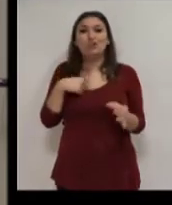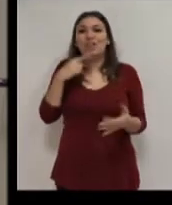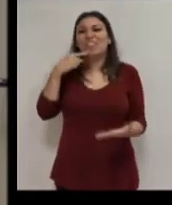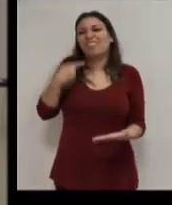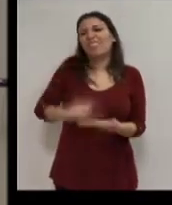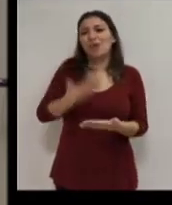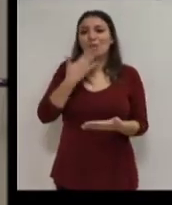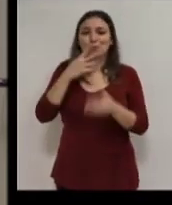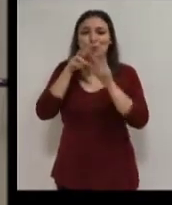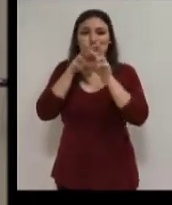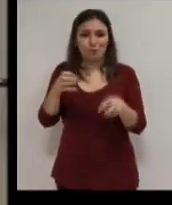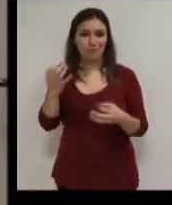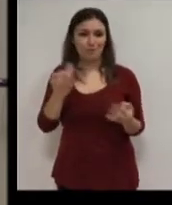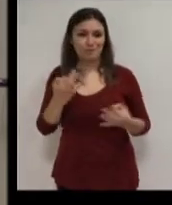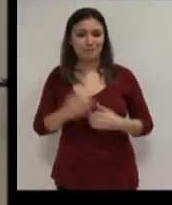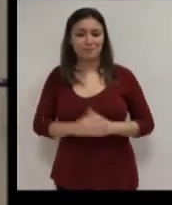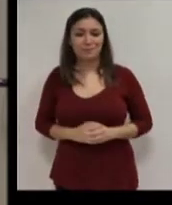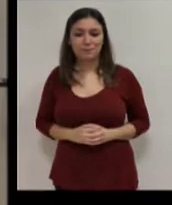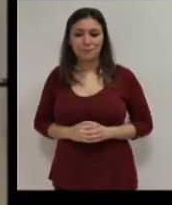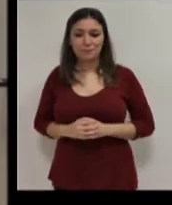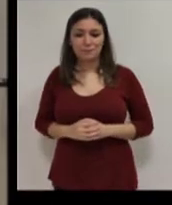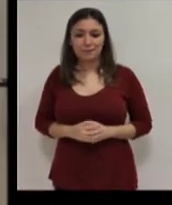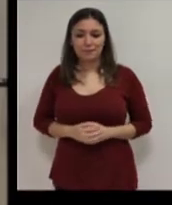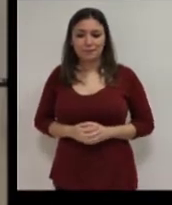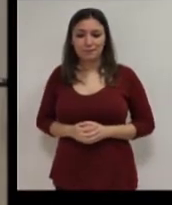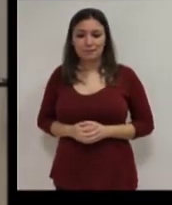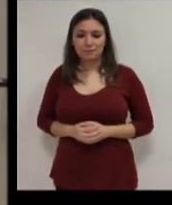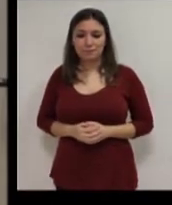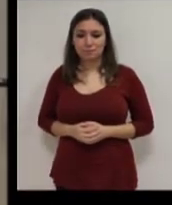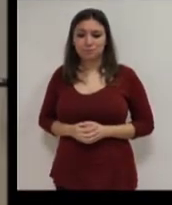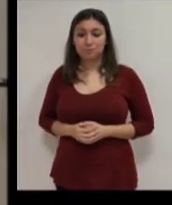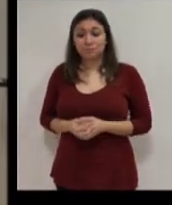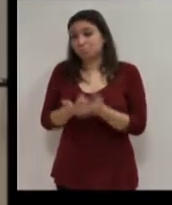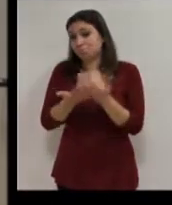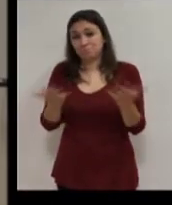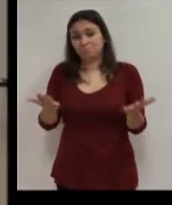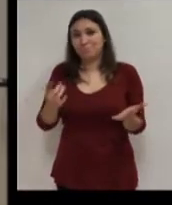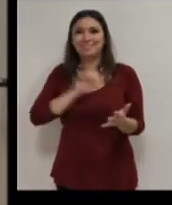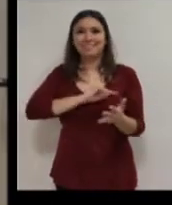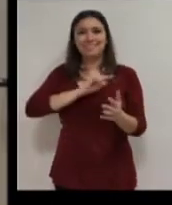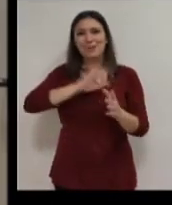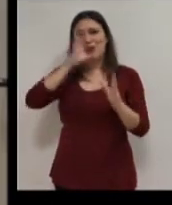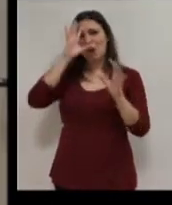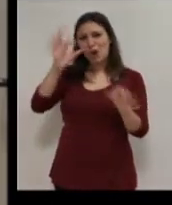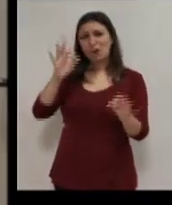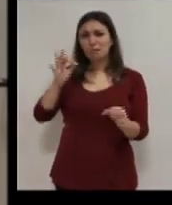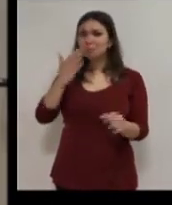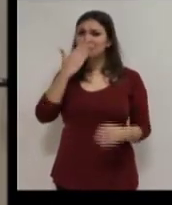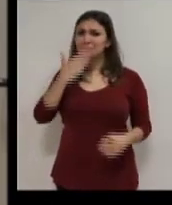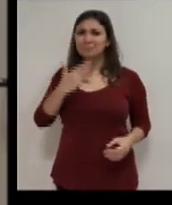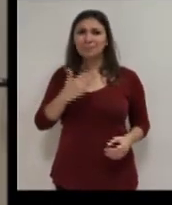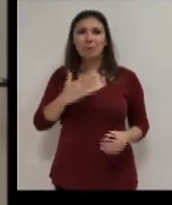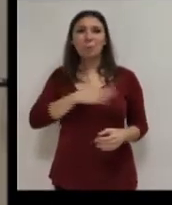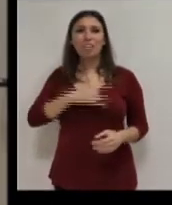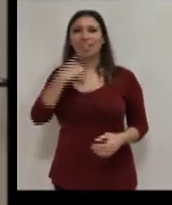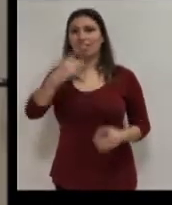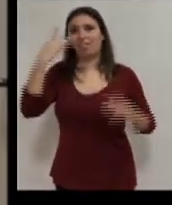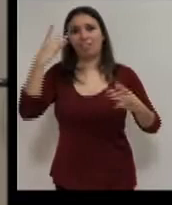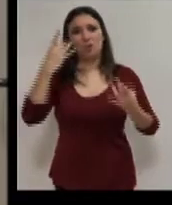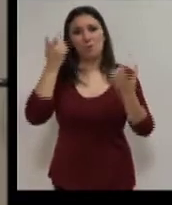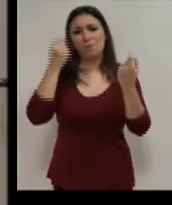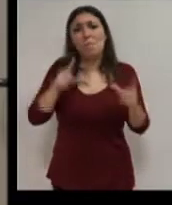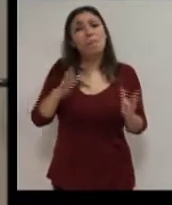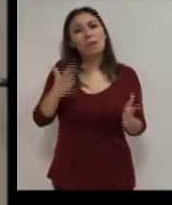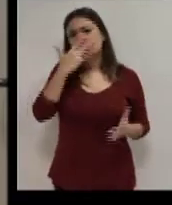cosa como muy general, muy obvia, que puse aquí pues como una especie de introducción, y es que me parece obvia y quizás para